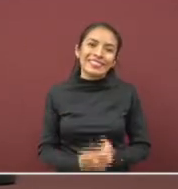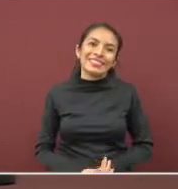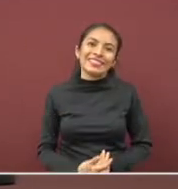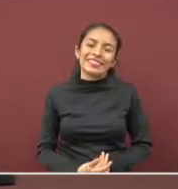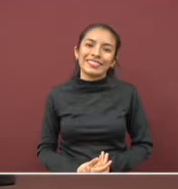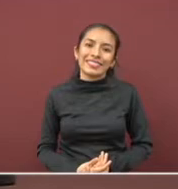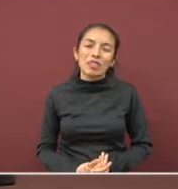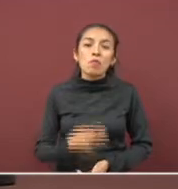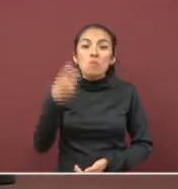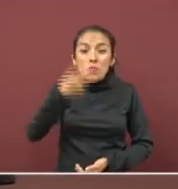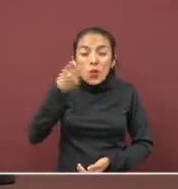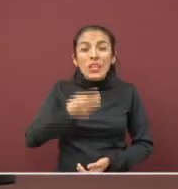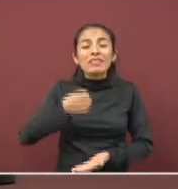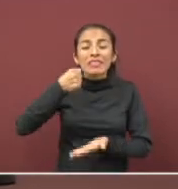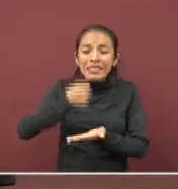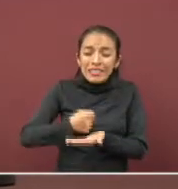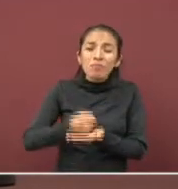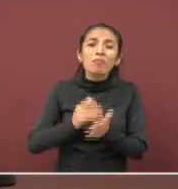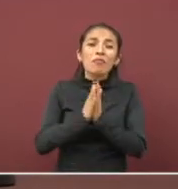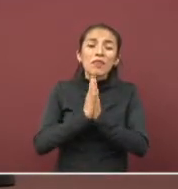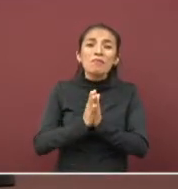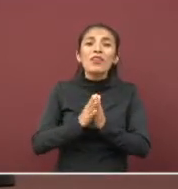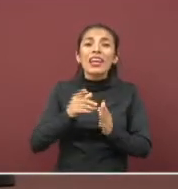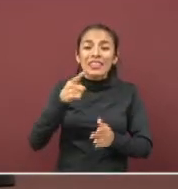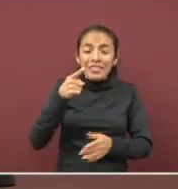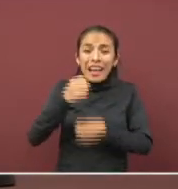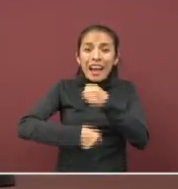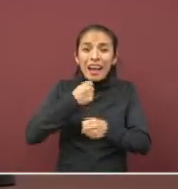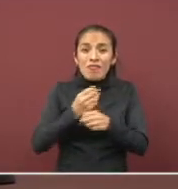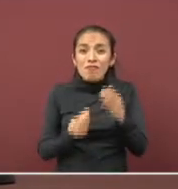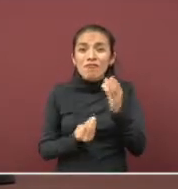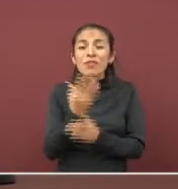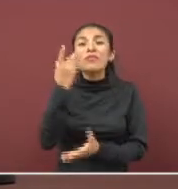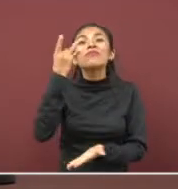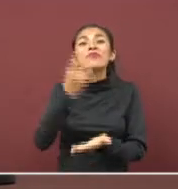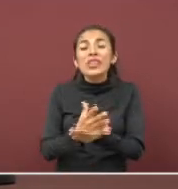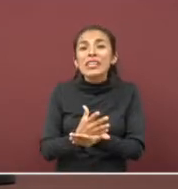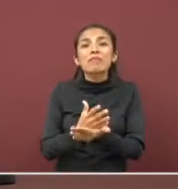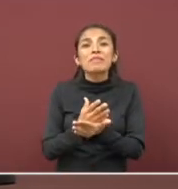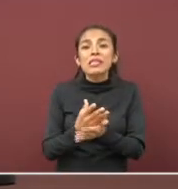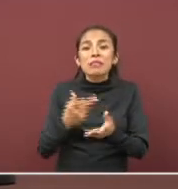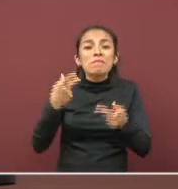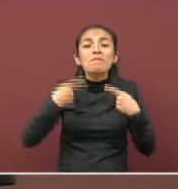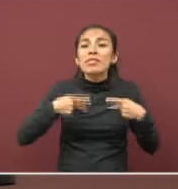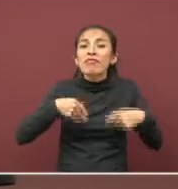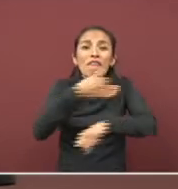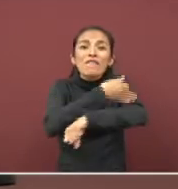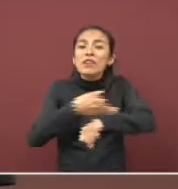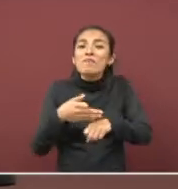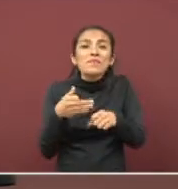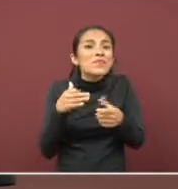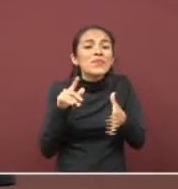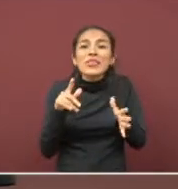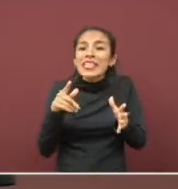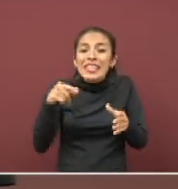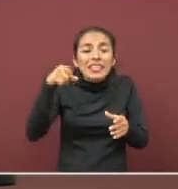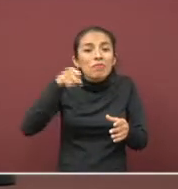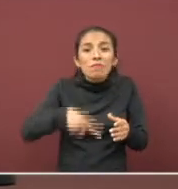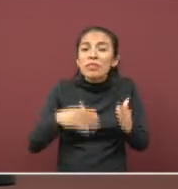este año nuevo únicamente con quienes vivan en sus hogares y que se comuniquen con sus familiares lejanos